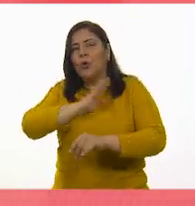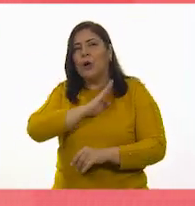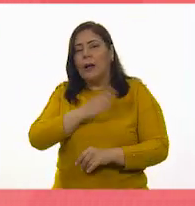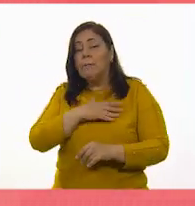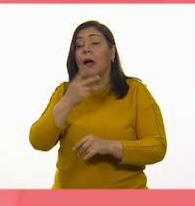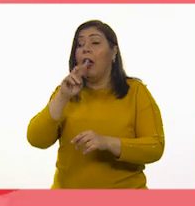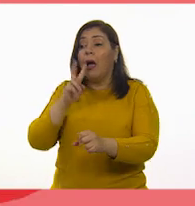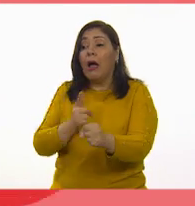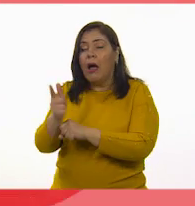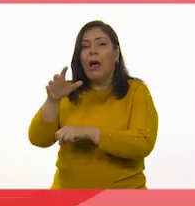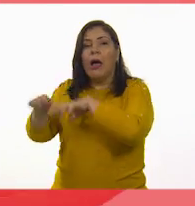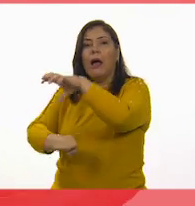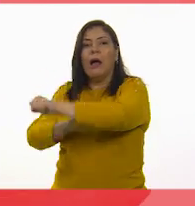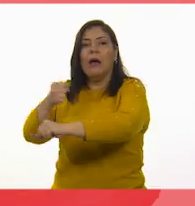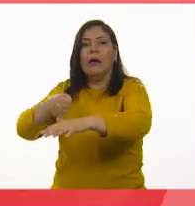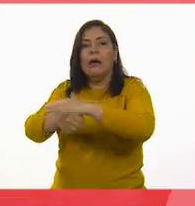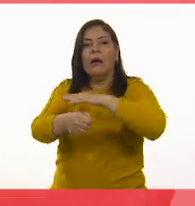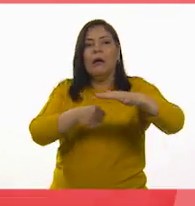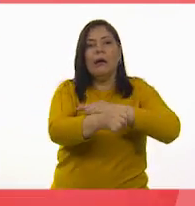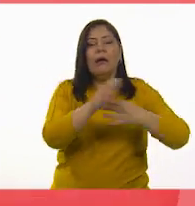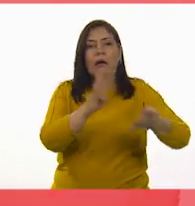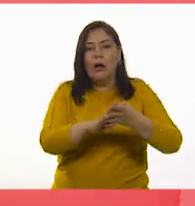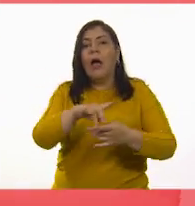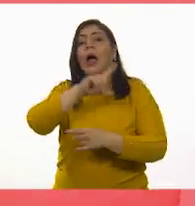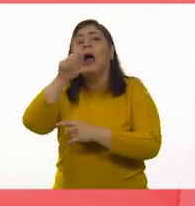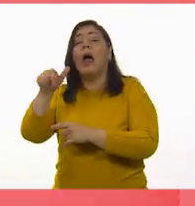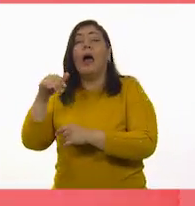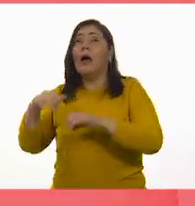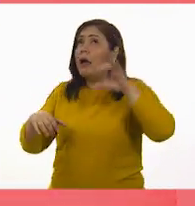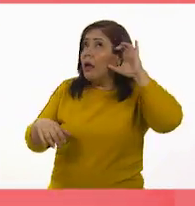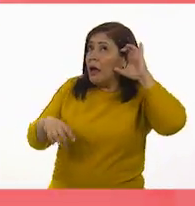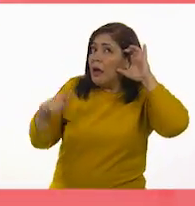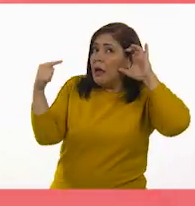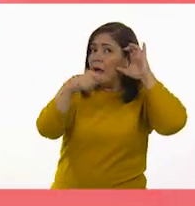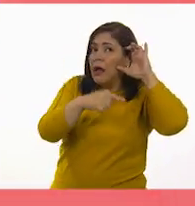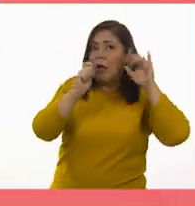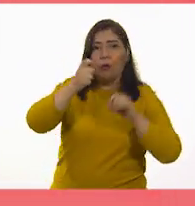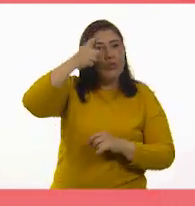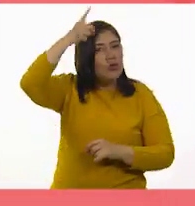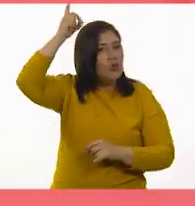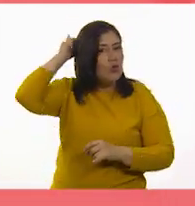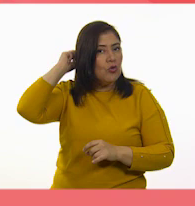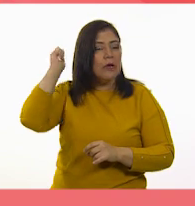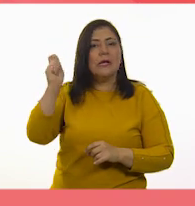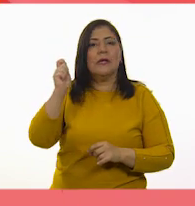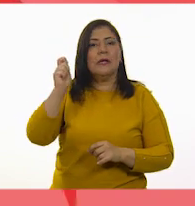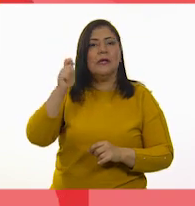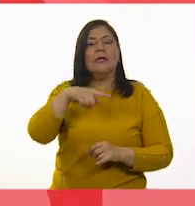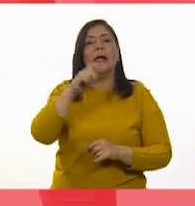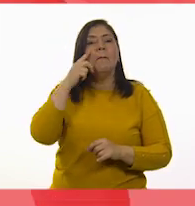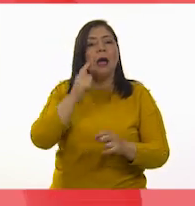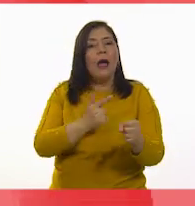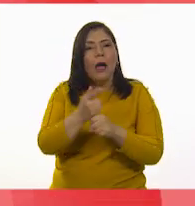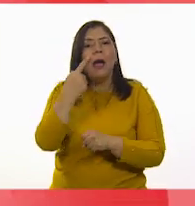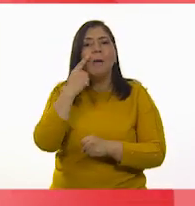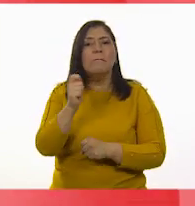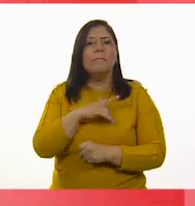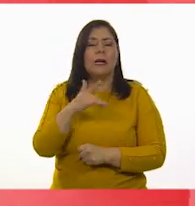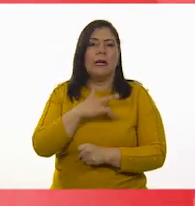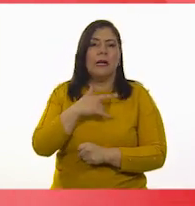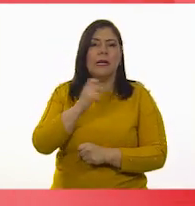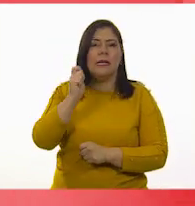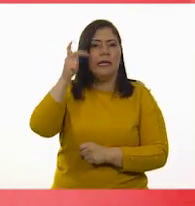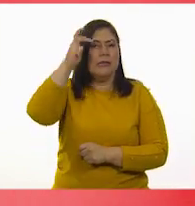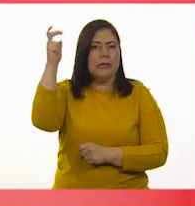apresados. Esto llegó hasta Dolores Hidalgo, cuna de la independencia, de donde es uno de los más grandes líderes independentistas, el párroco don